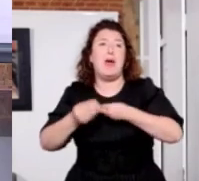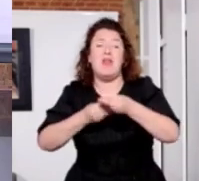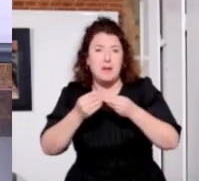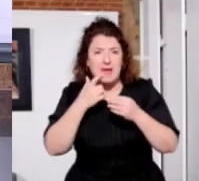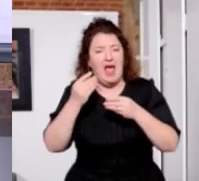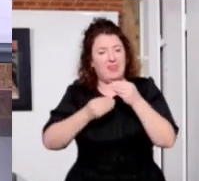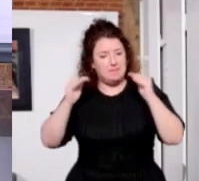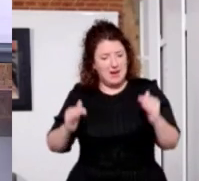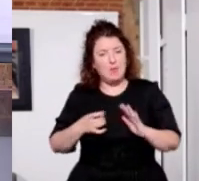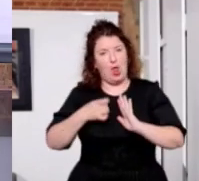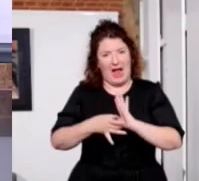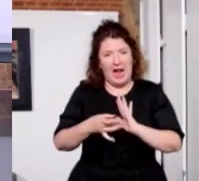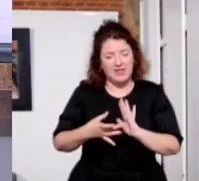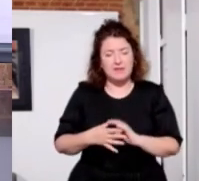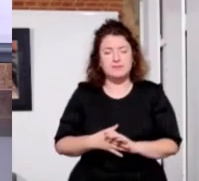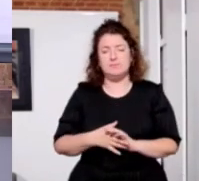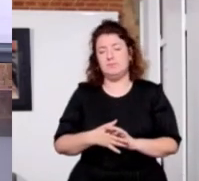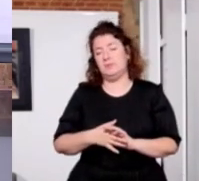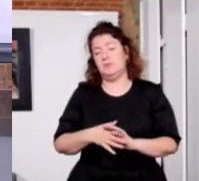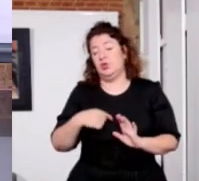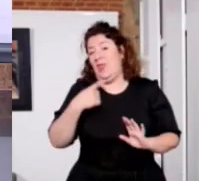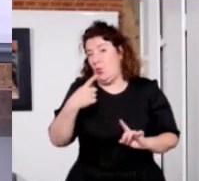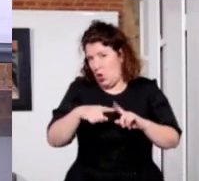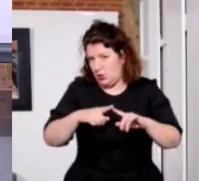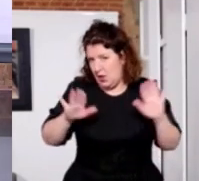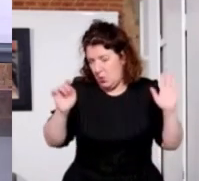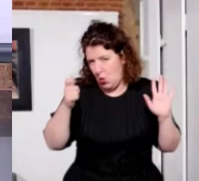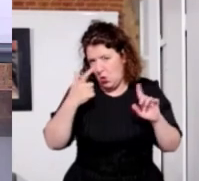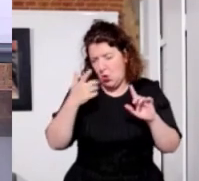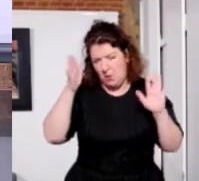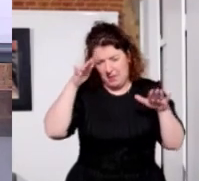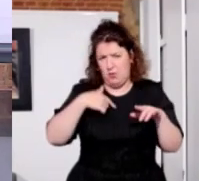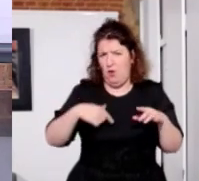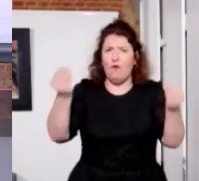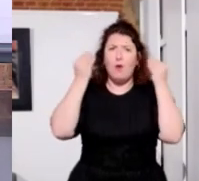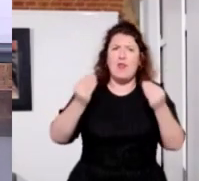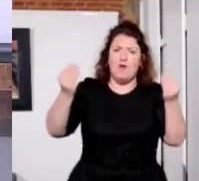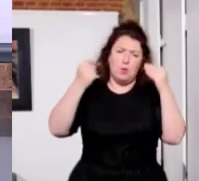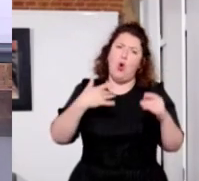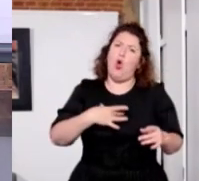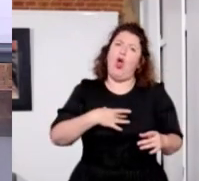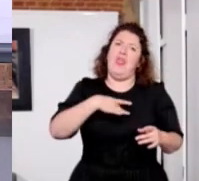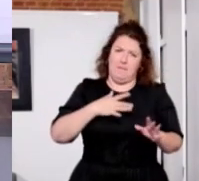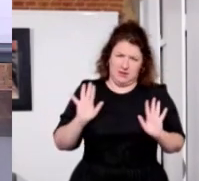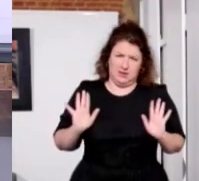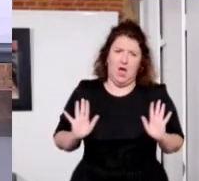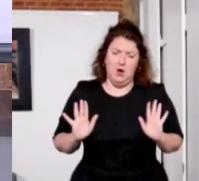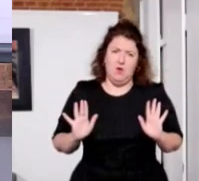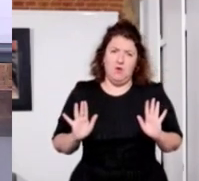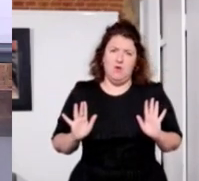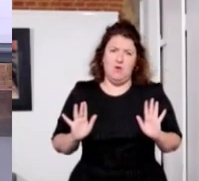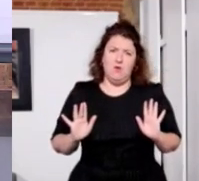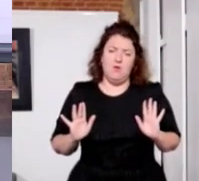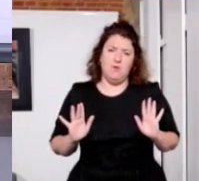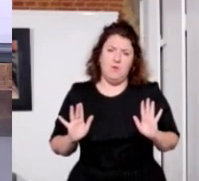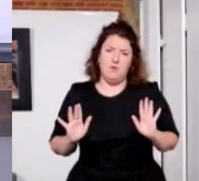pero a veces tenemos un exceso de formación. Permitidme que me explique. Y lo que tenemos